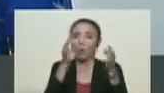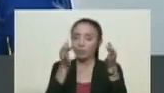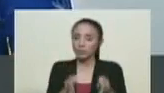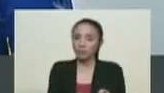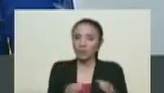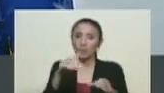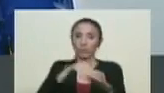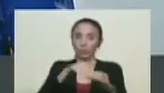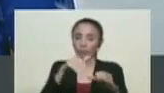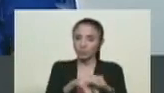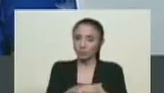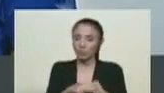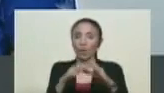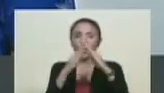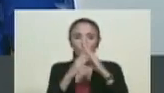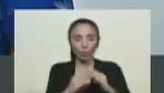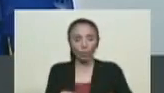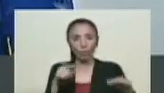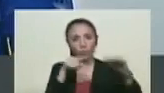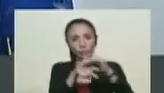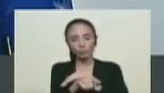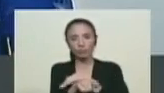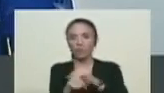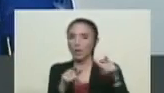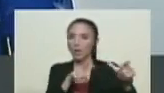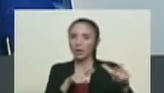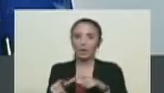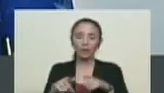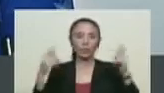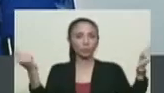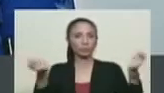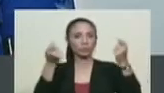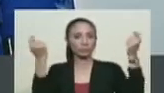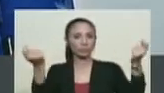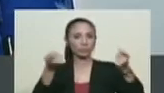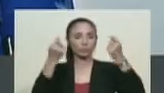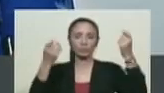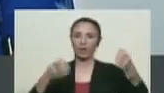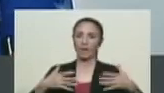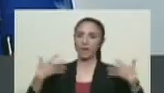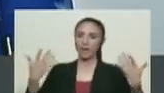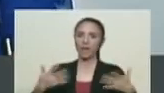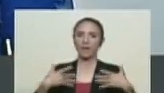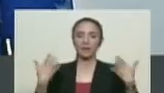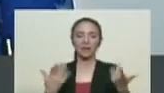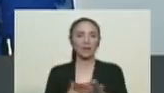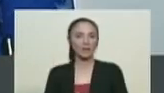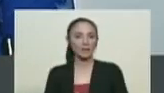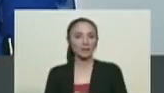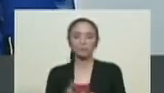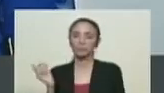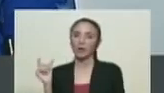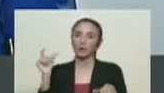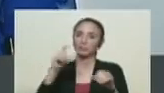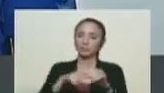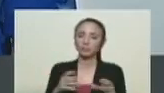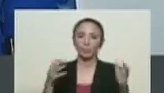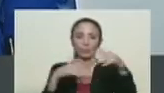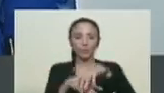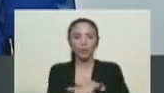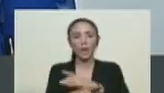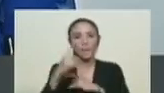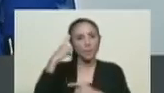presidenciales, todos vayamos a una campaña electoral alegre, inclusiva,